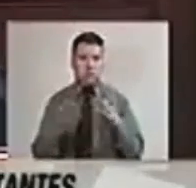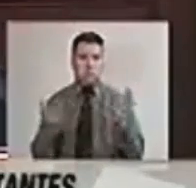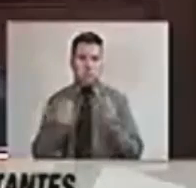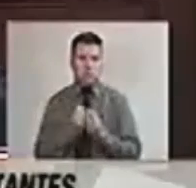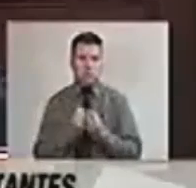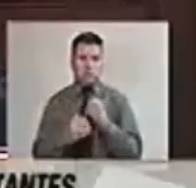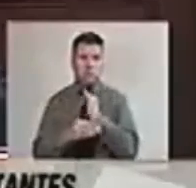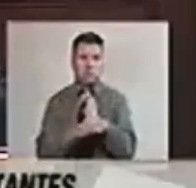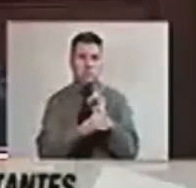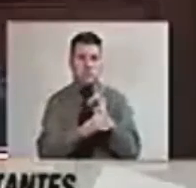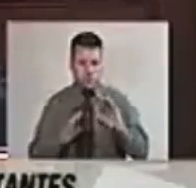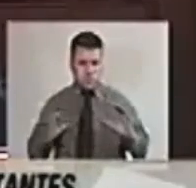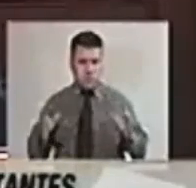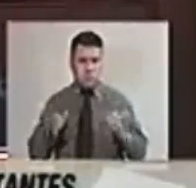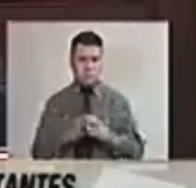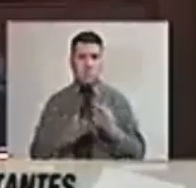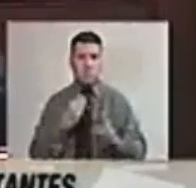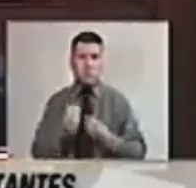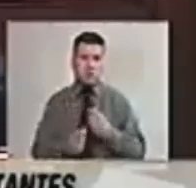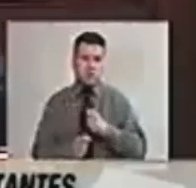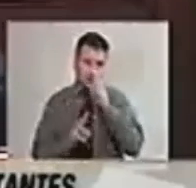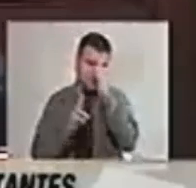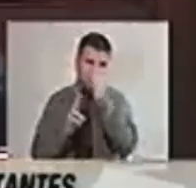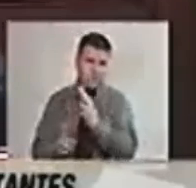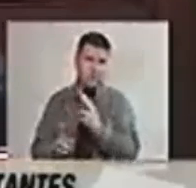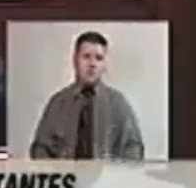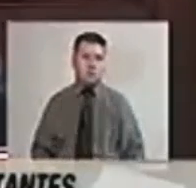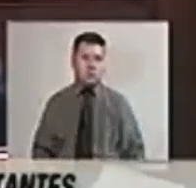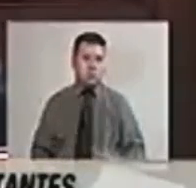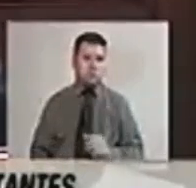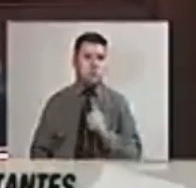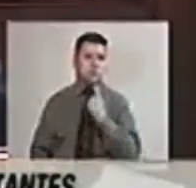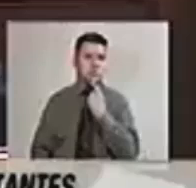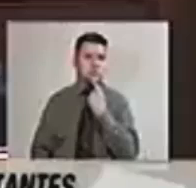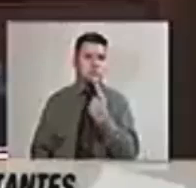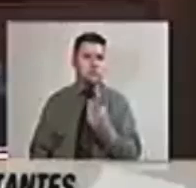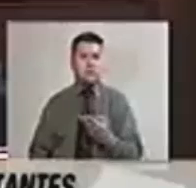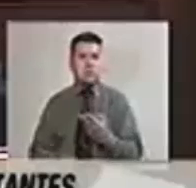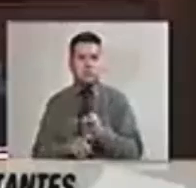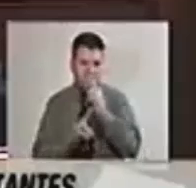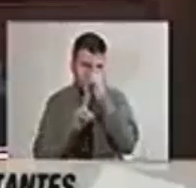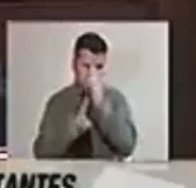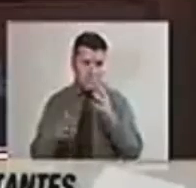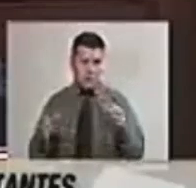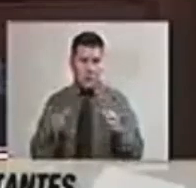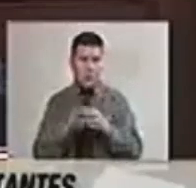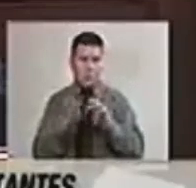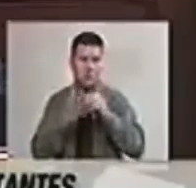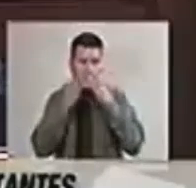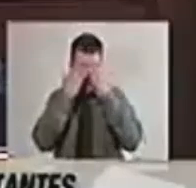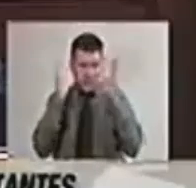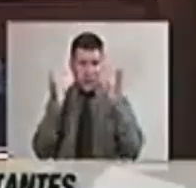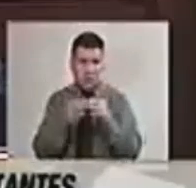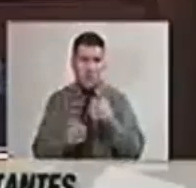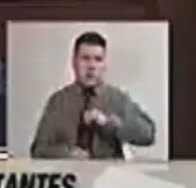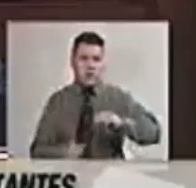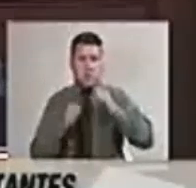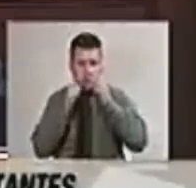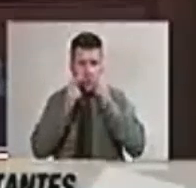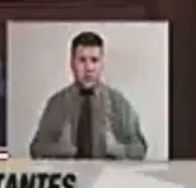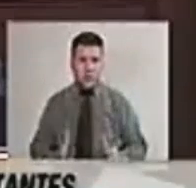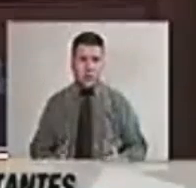de sus instituciones, y lo hacemos con mucho respeto, porque lo que estamos pidiendo aquí es el respeto a la democracia y a los derechos